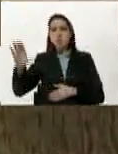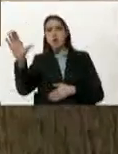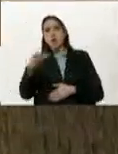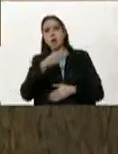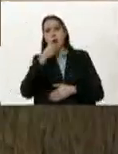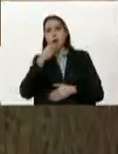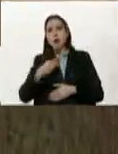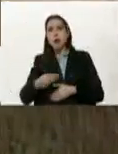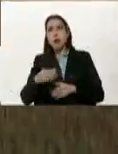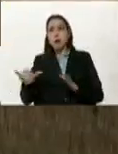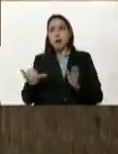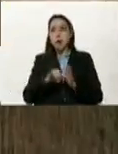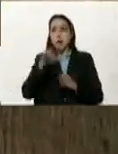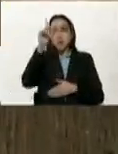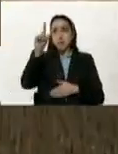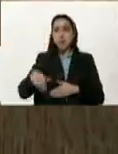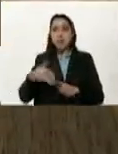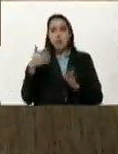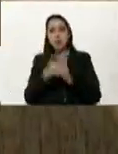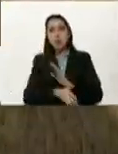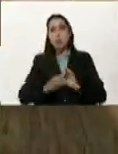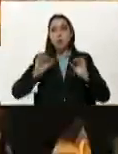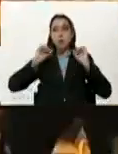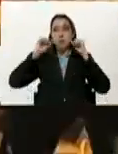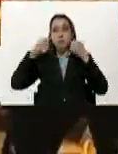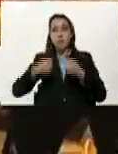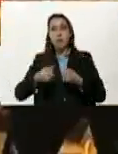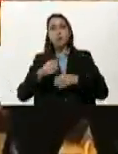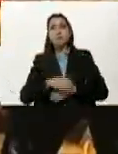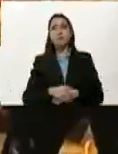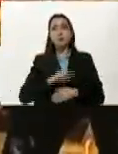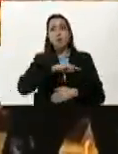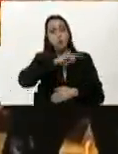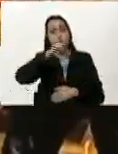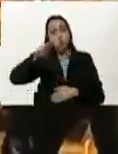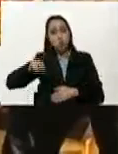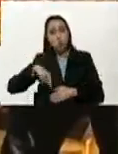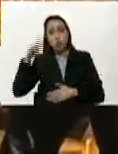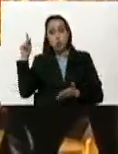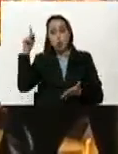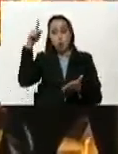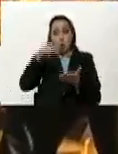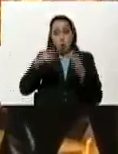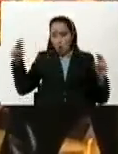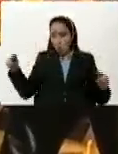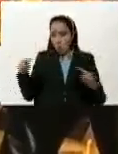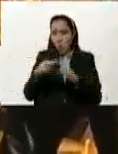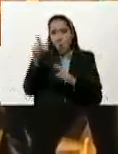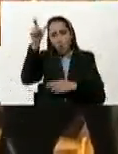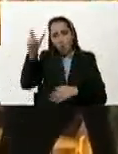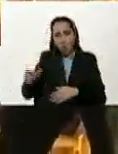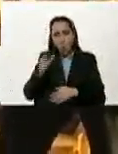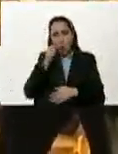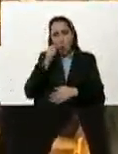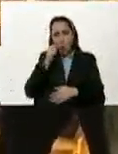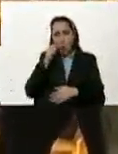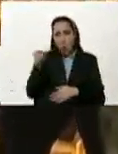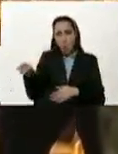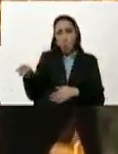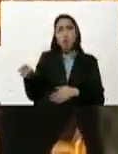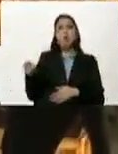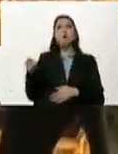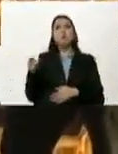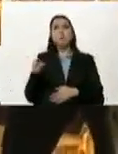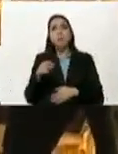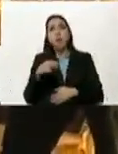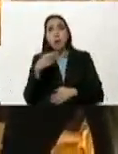los cereales en el rubro de maíz nos encontramos acá con el productor evaristo solano en